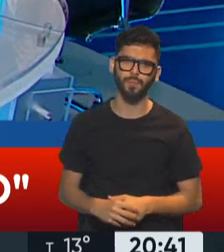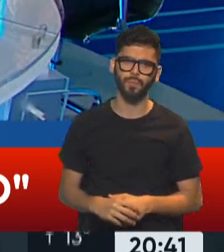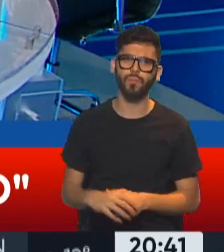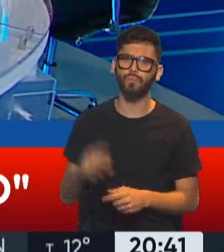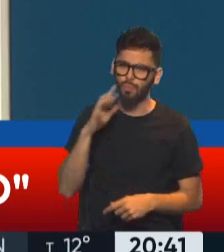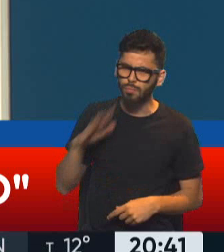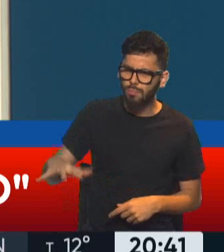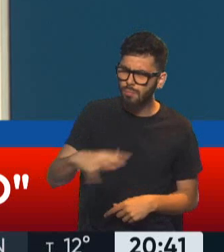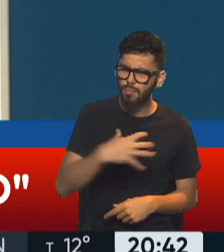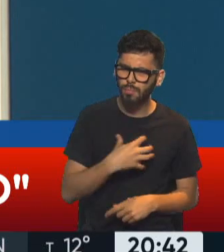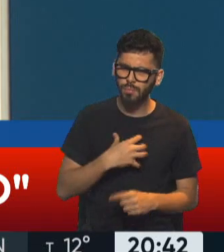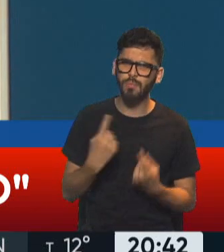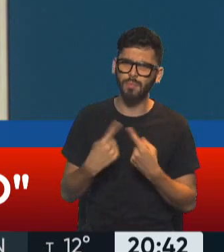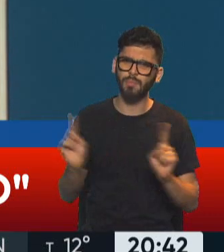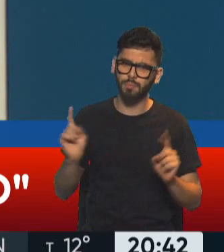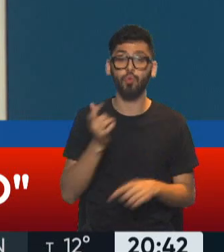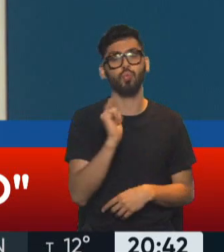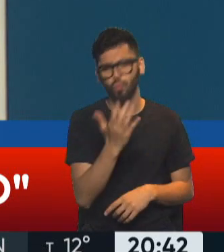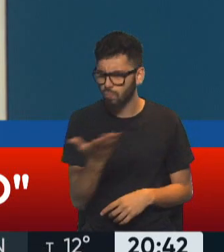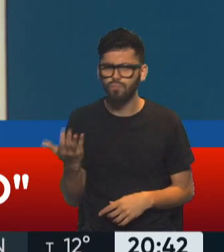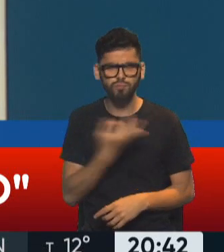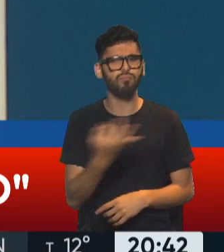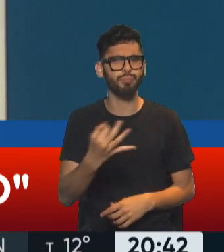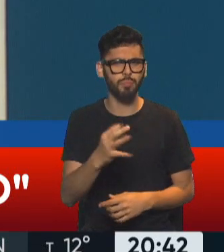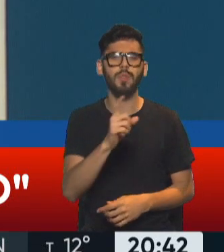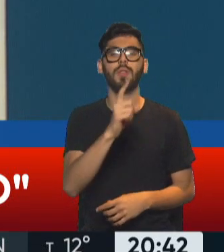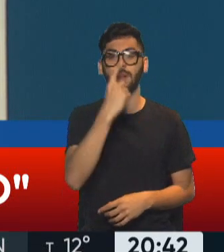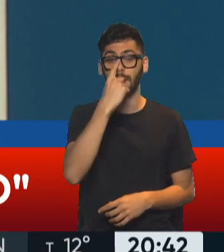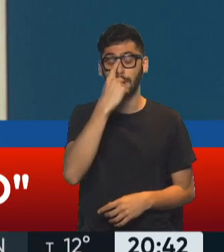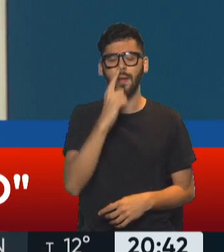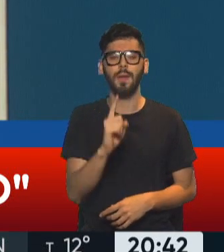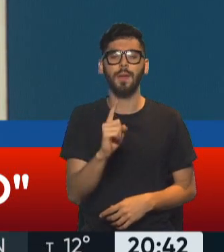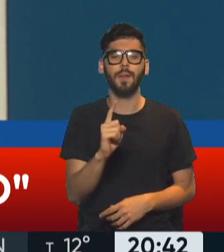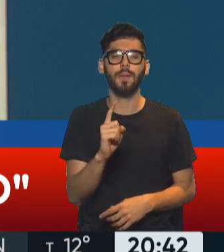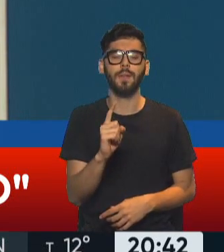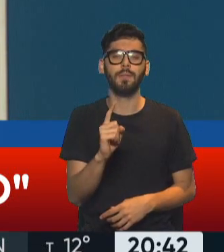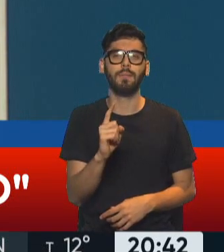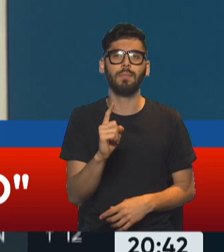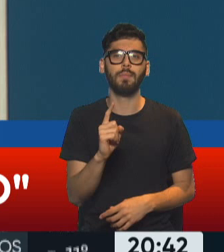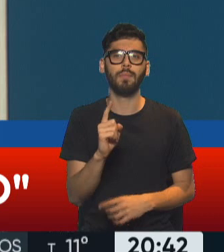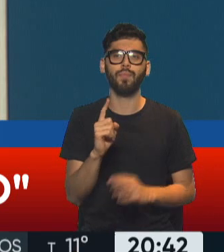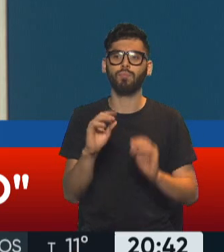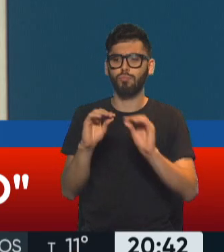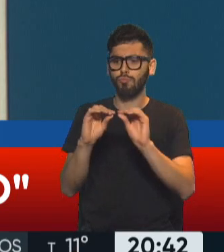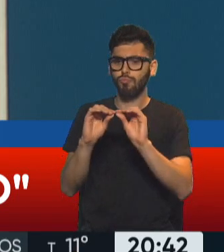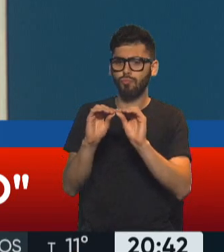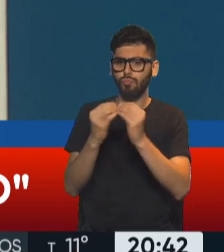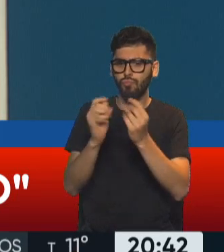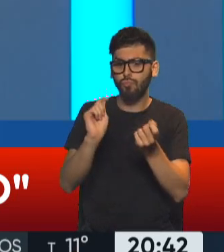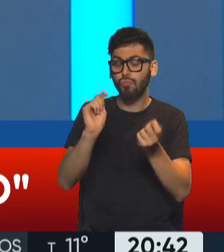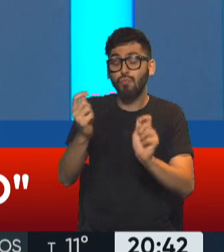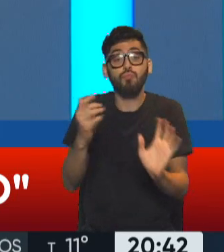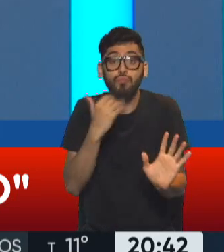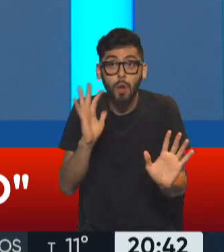la gente respecto a la elección que viene. Yo tengo una pregunta. Y eso no quiere decir que podamos revertir el resultado. Lo que sí creo que el Frente de Todos va